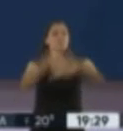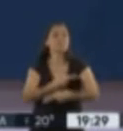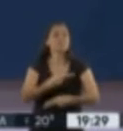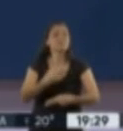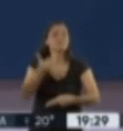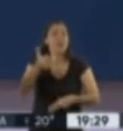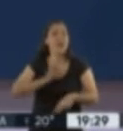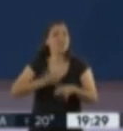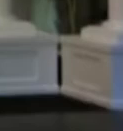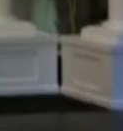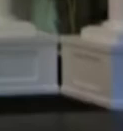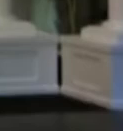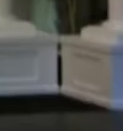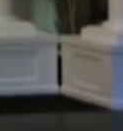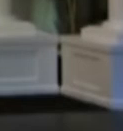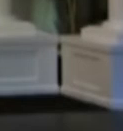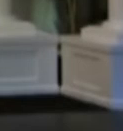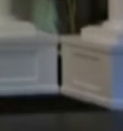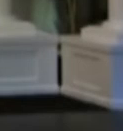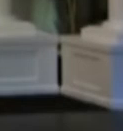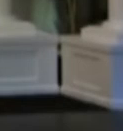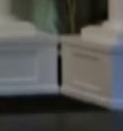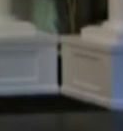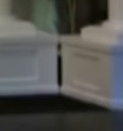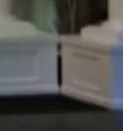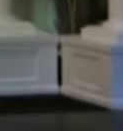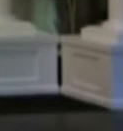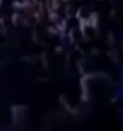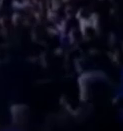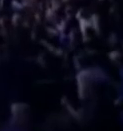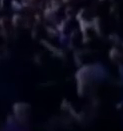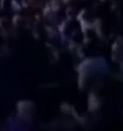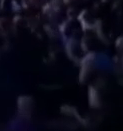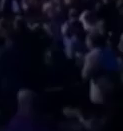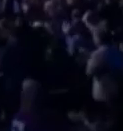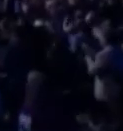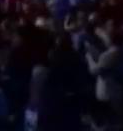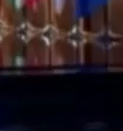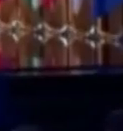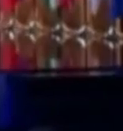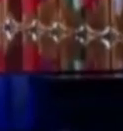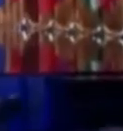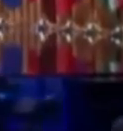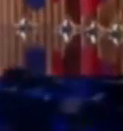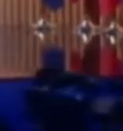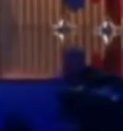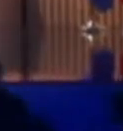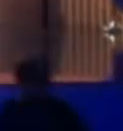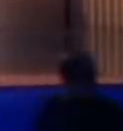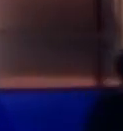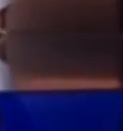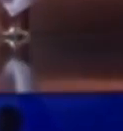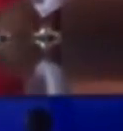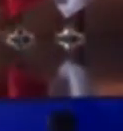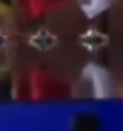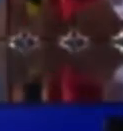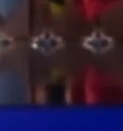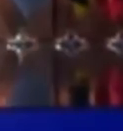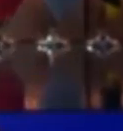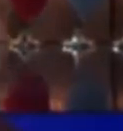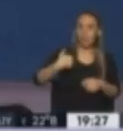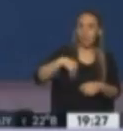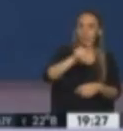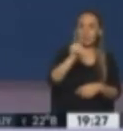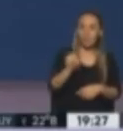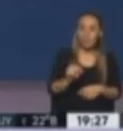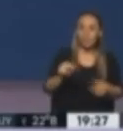Latinoamérica unida y sin exclusiones. También señaló que el silencio de los ausentes nos interpela, decía el presidente Alberto Fernández,